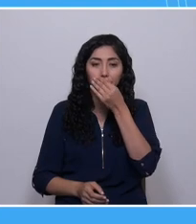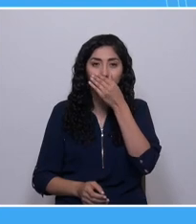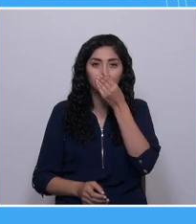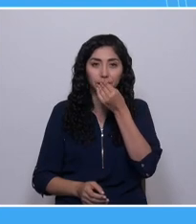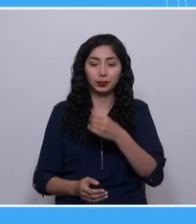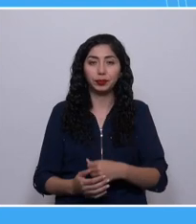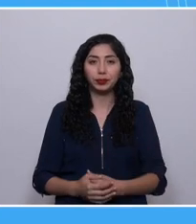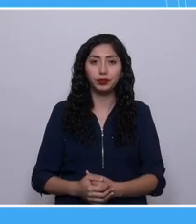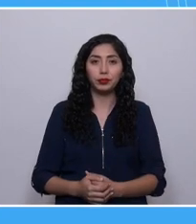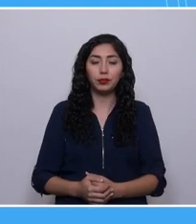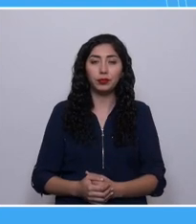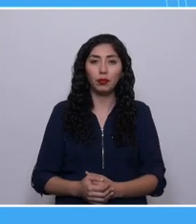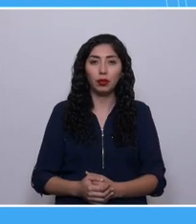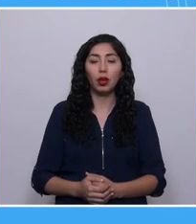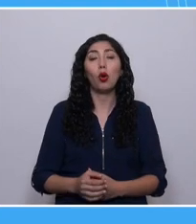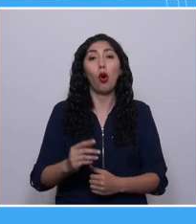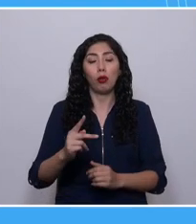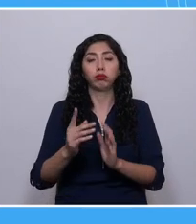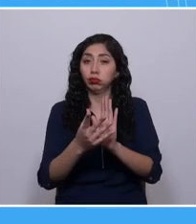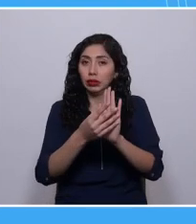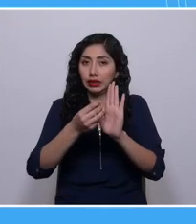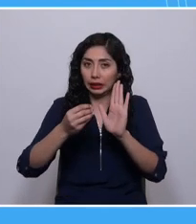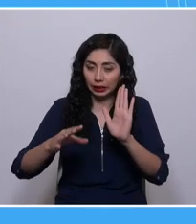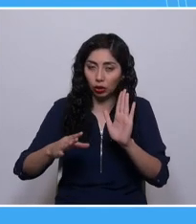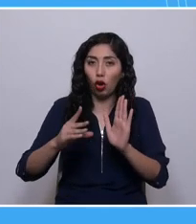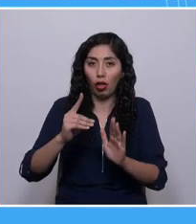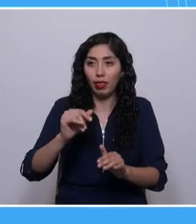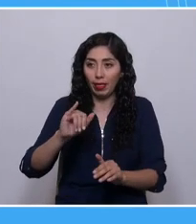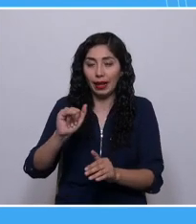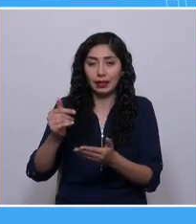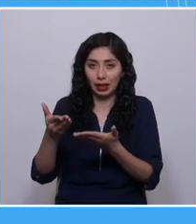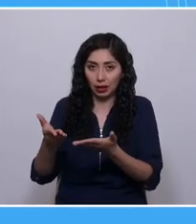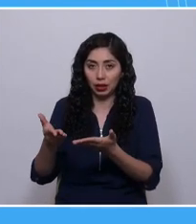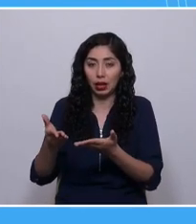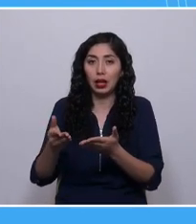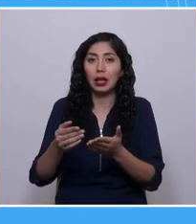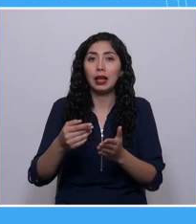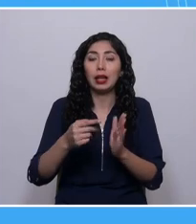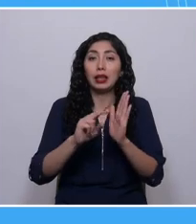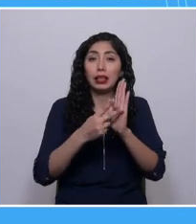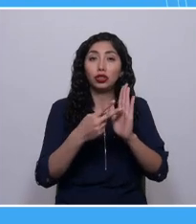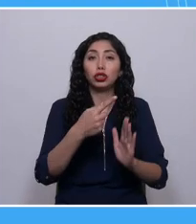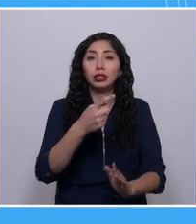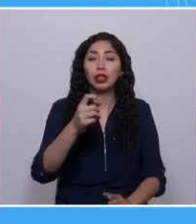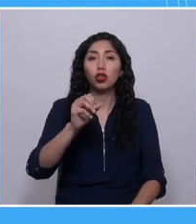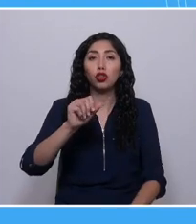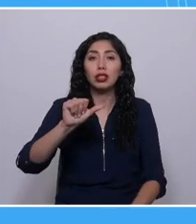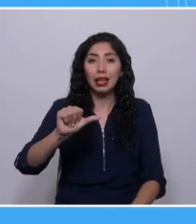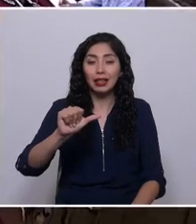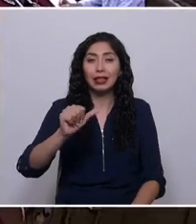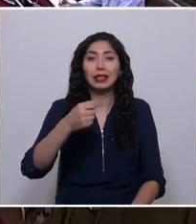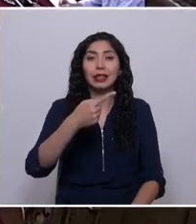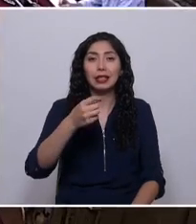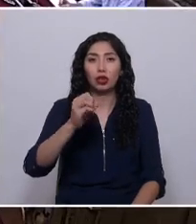Se deja registro del retiro. Señor Daza, de la 106 y la 107.